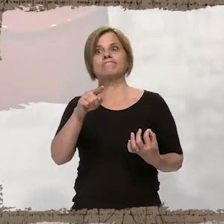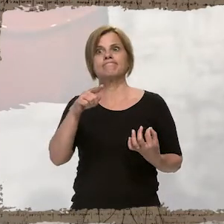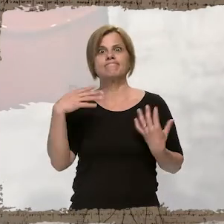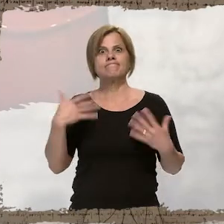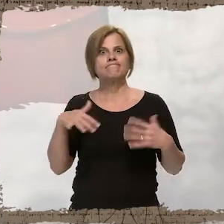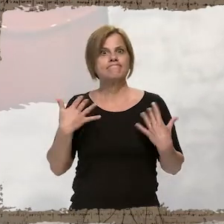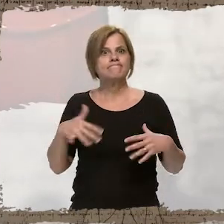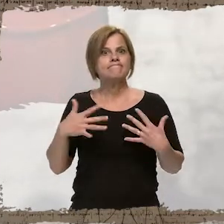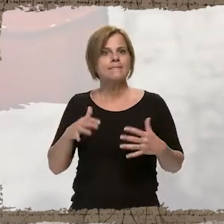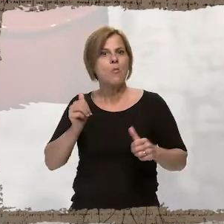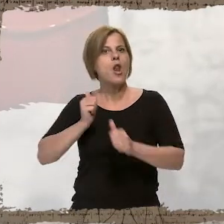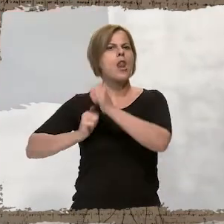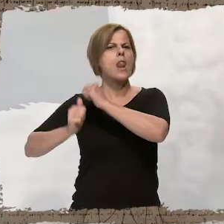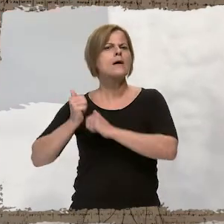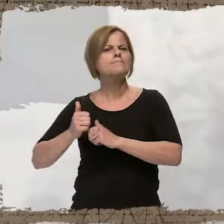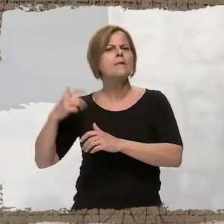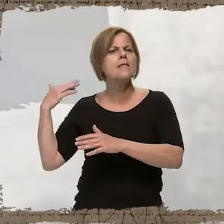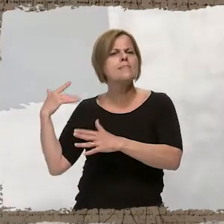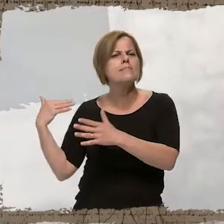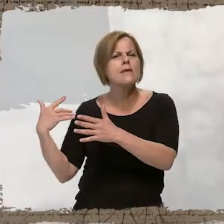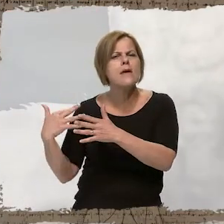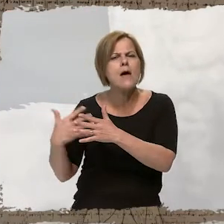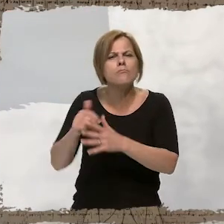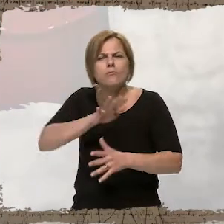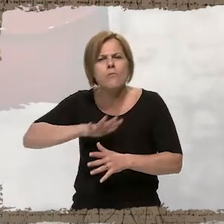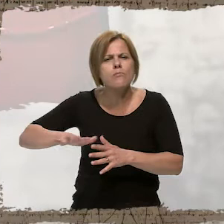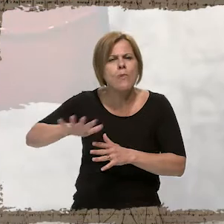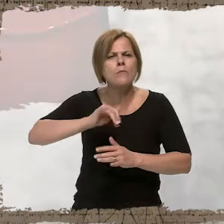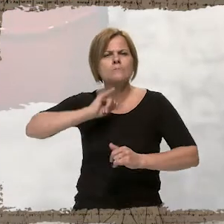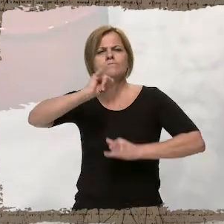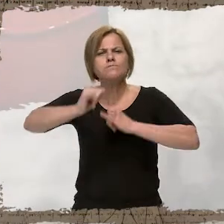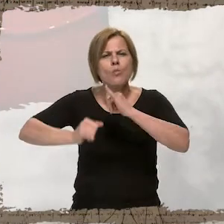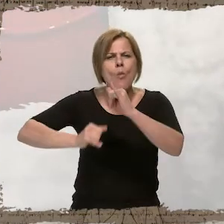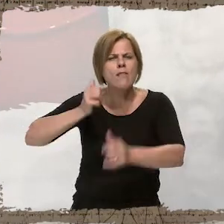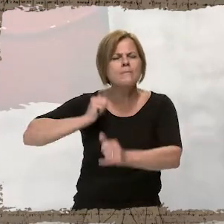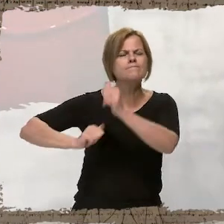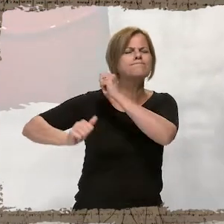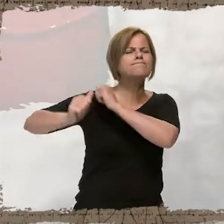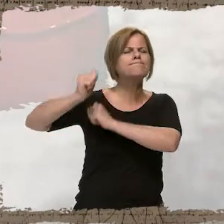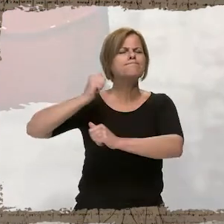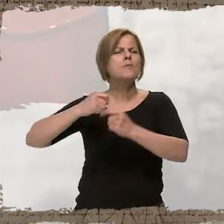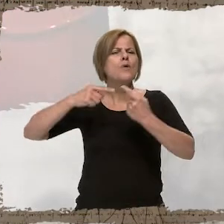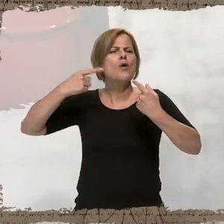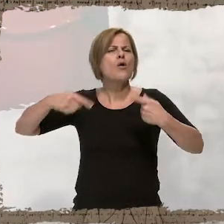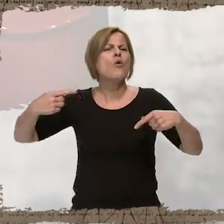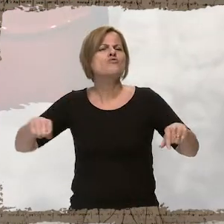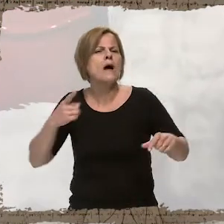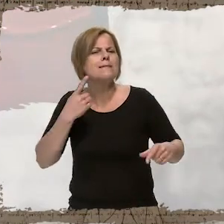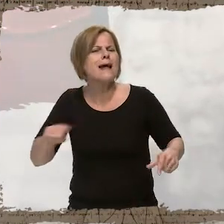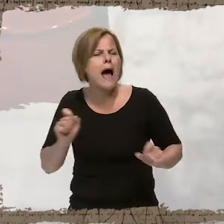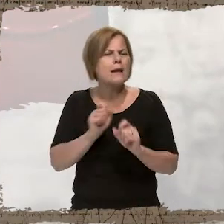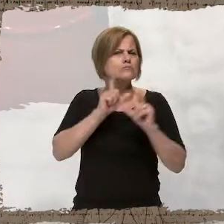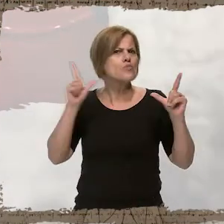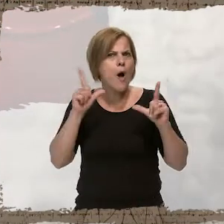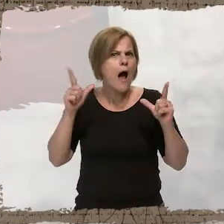literalmente legendario a lo largo del tiempo los pueblos han contado historias para explicar sucesos